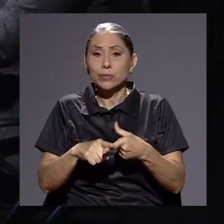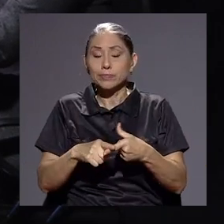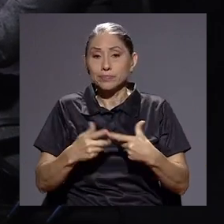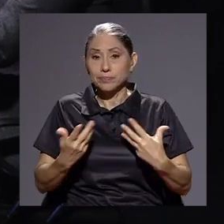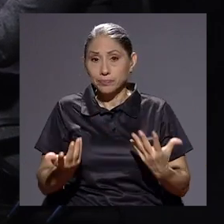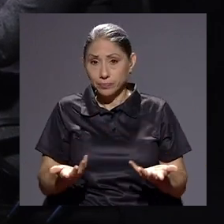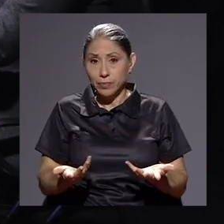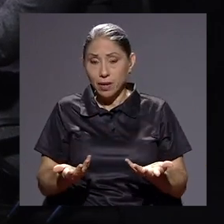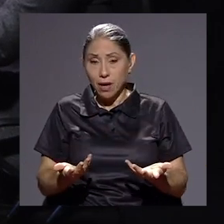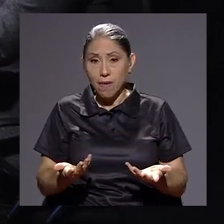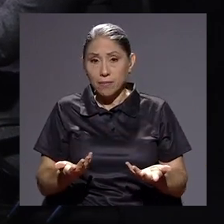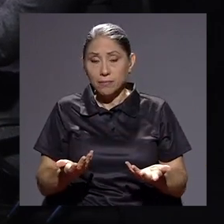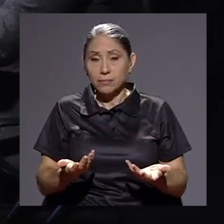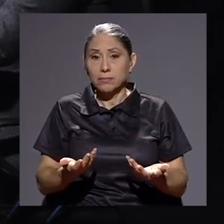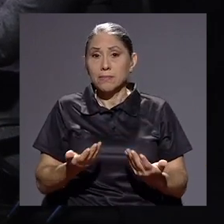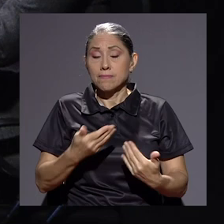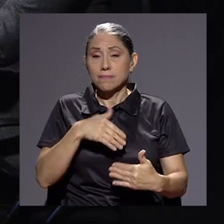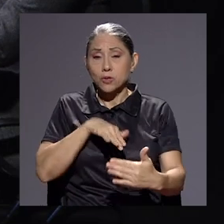entonces con